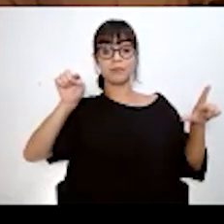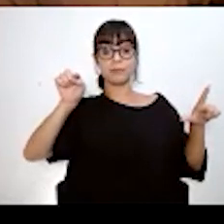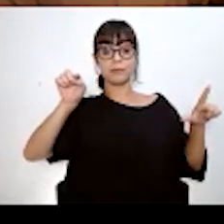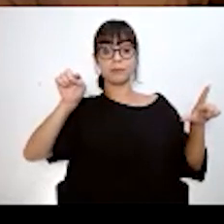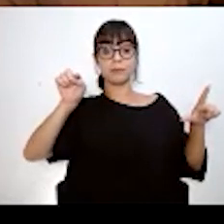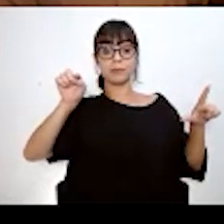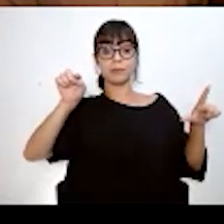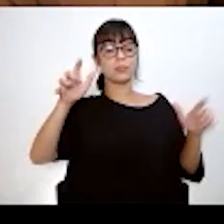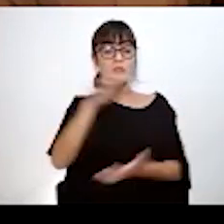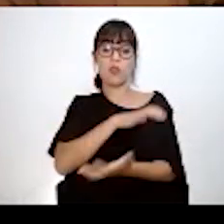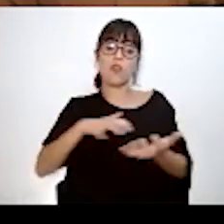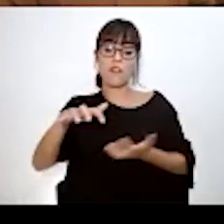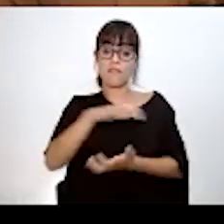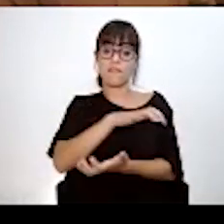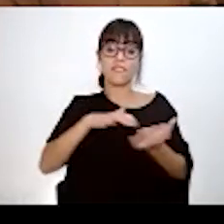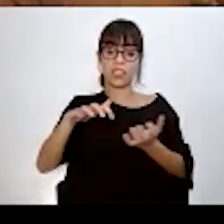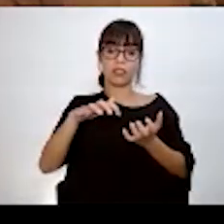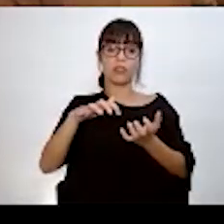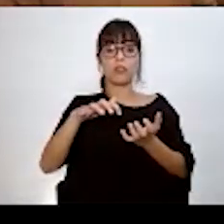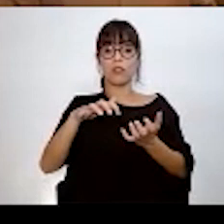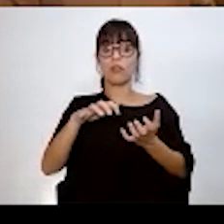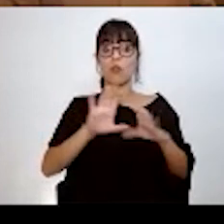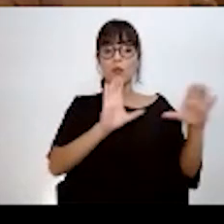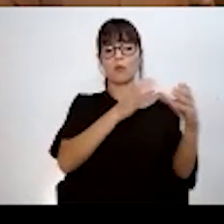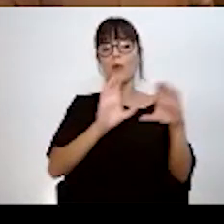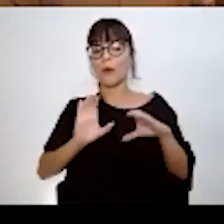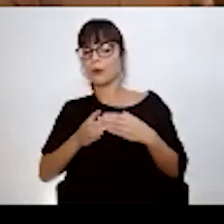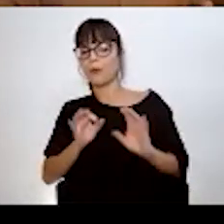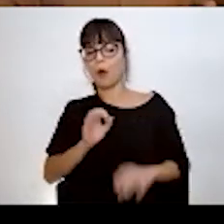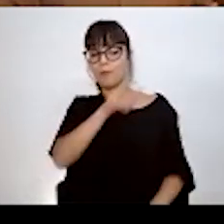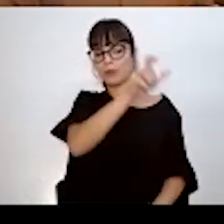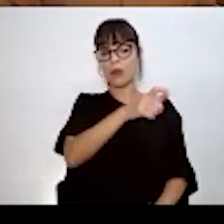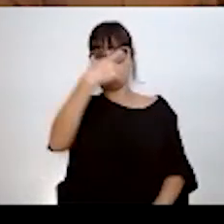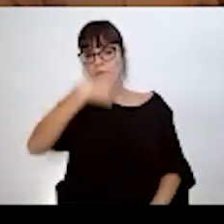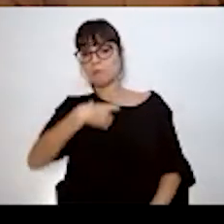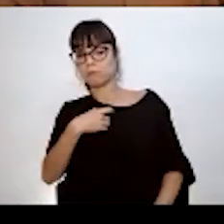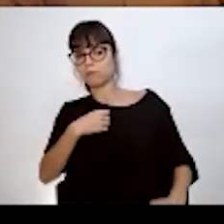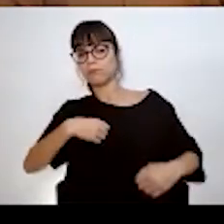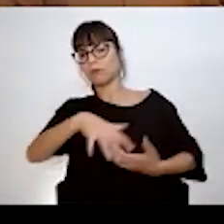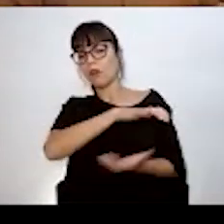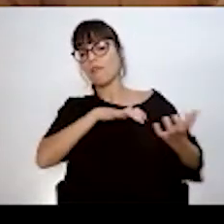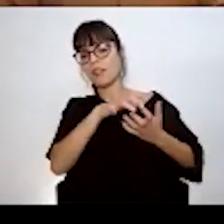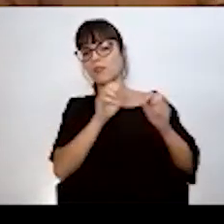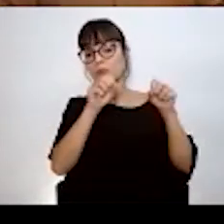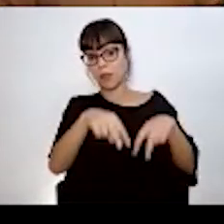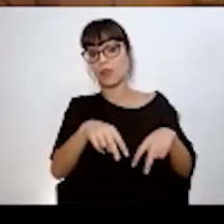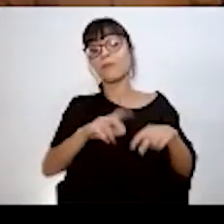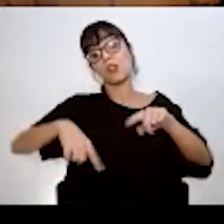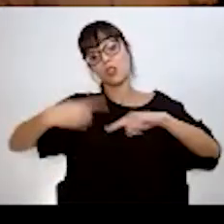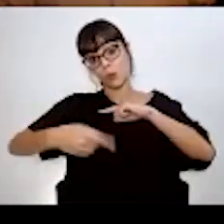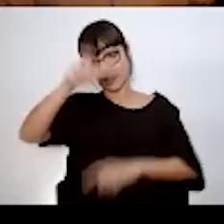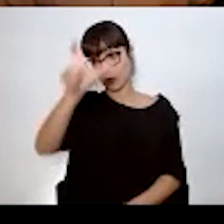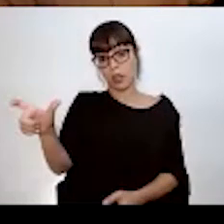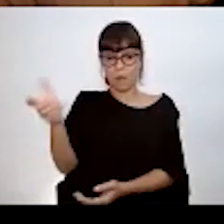de los conflictos interpersonales o intergrupales que llevan como consecuencia la muerte de personas. Y esto nos está